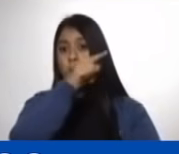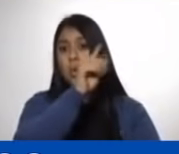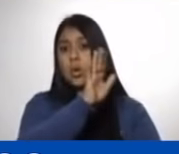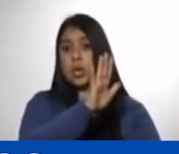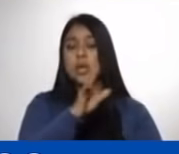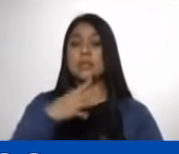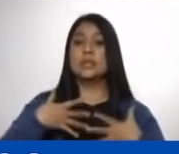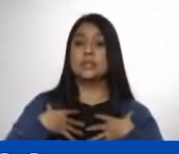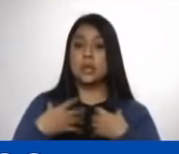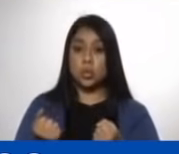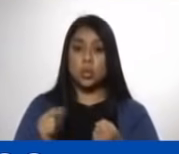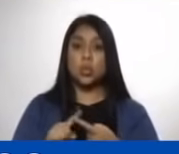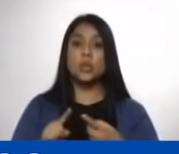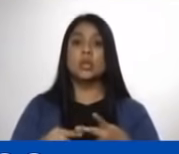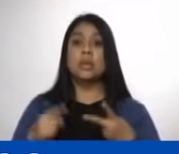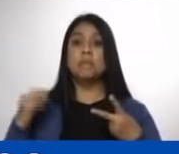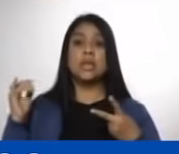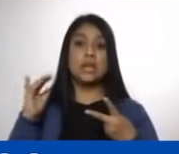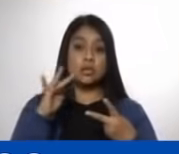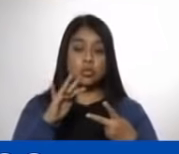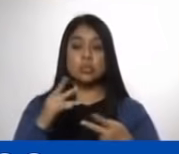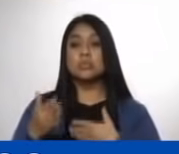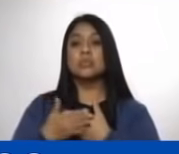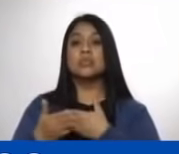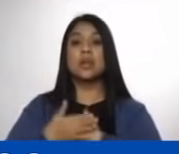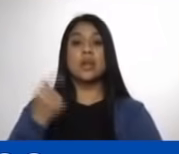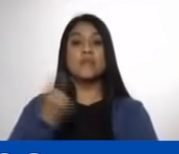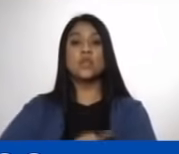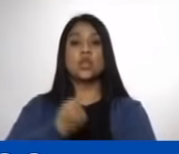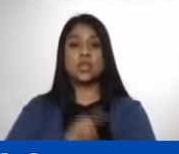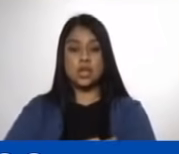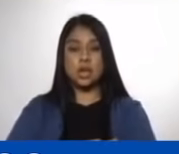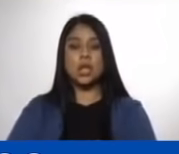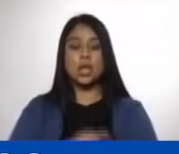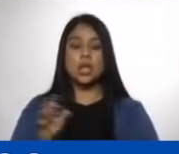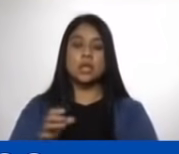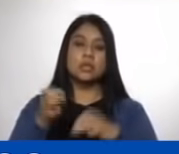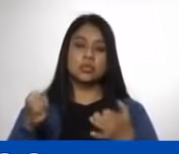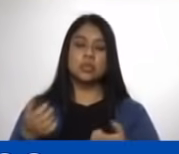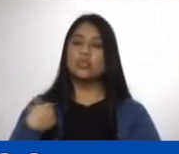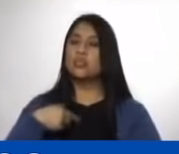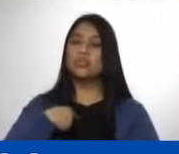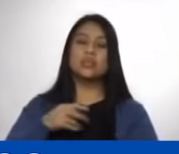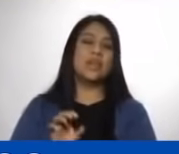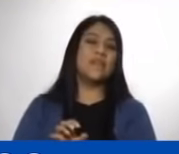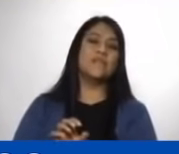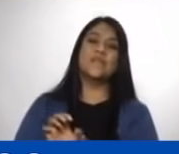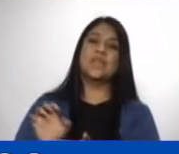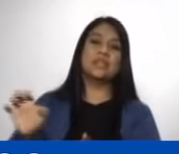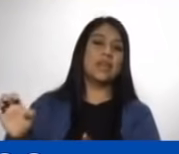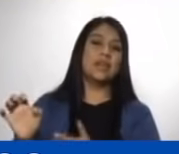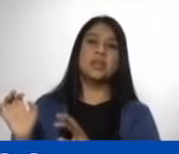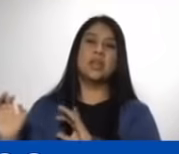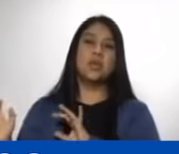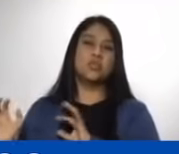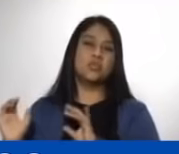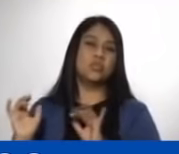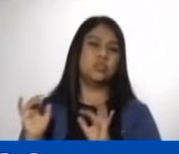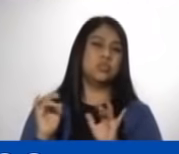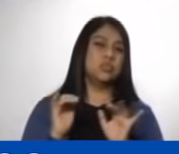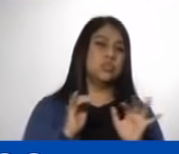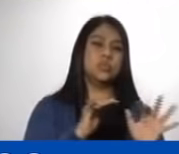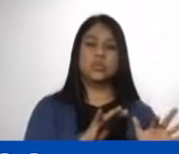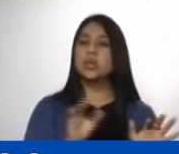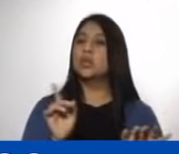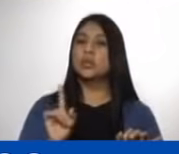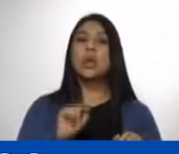Salud y Migración, en las fronteras. Y lo que estamos queriendo es evitar que continúen en su trayectoria para llegar